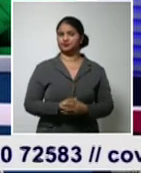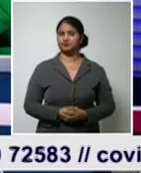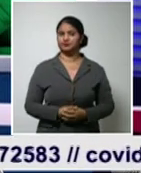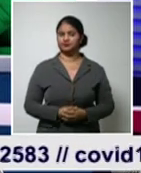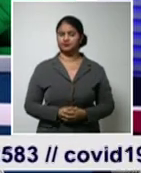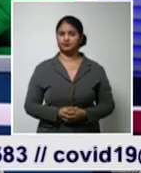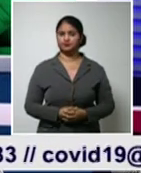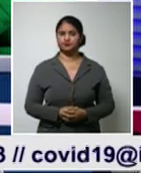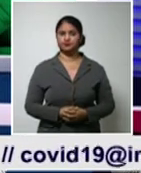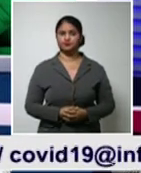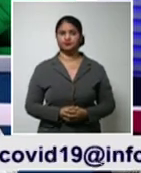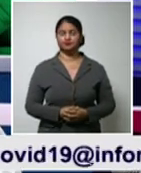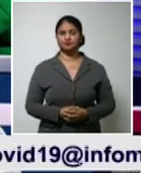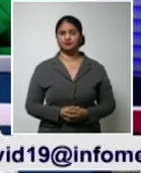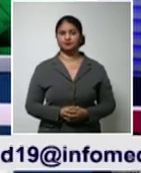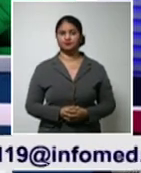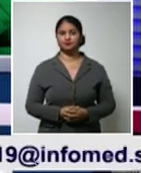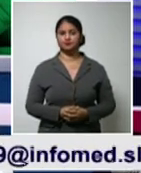y lamentablemente